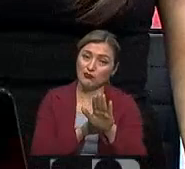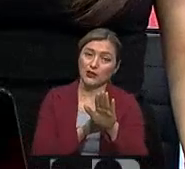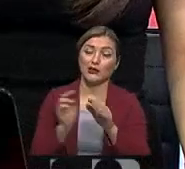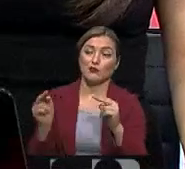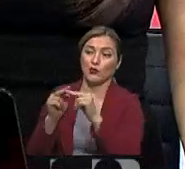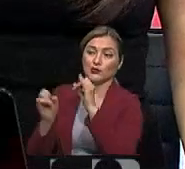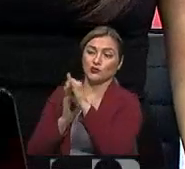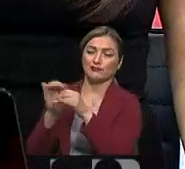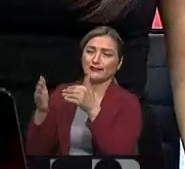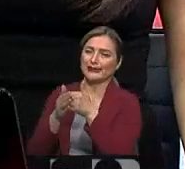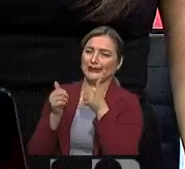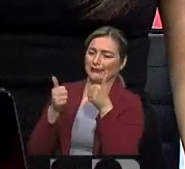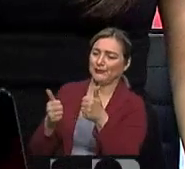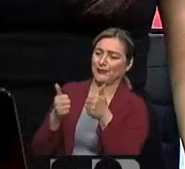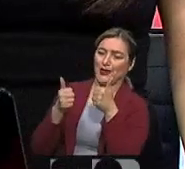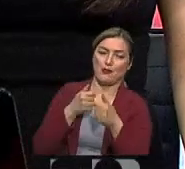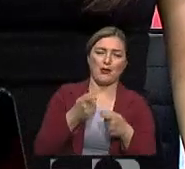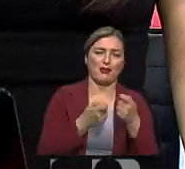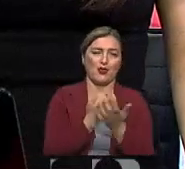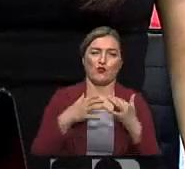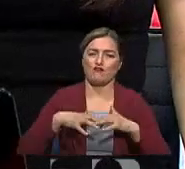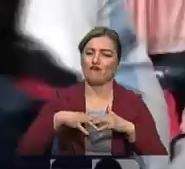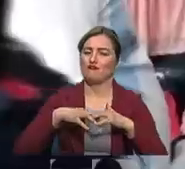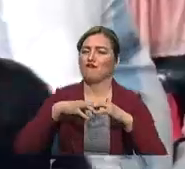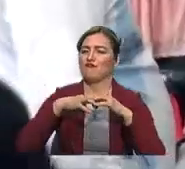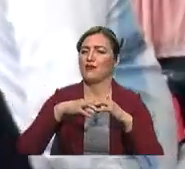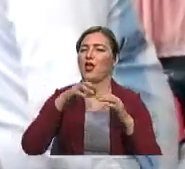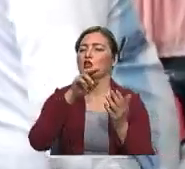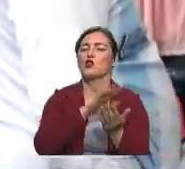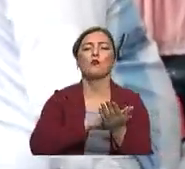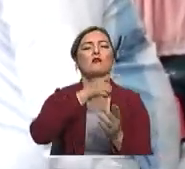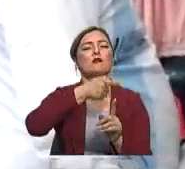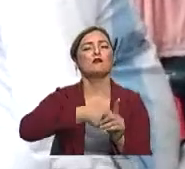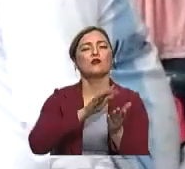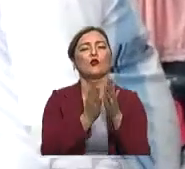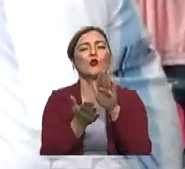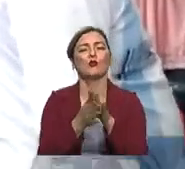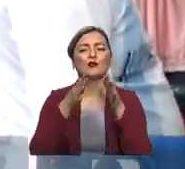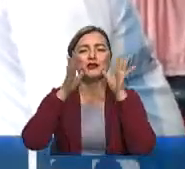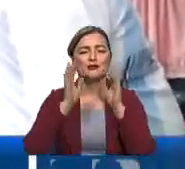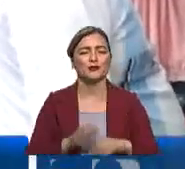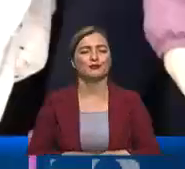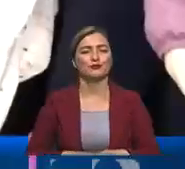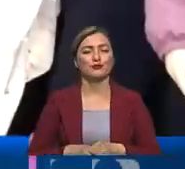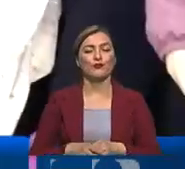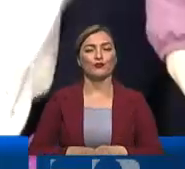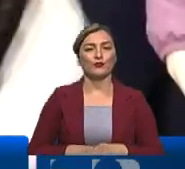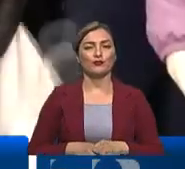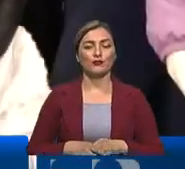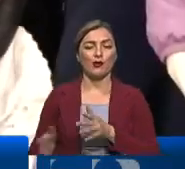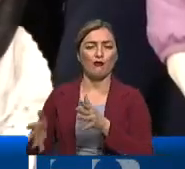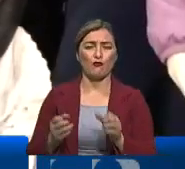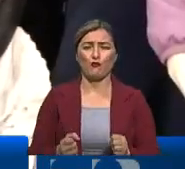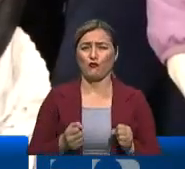iniciativa para reactivar sus ventas en lo que resta del año. Se avecina una de las temporadas fuertes para el